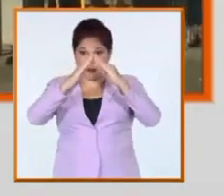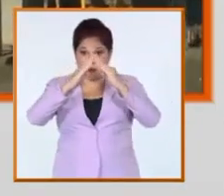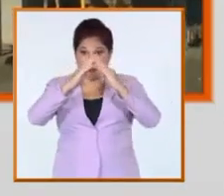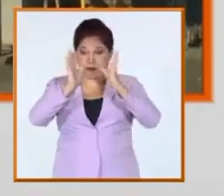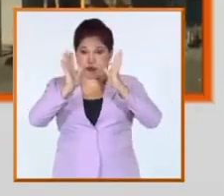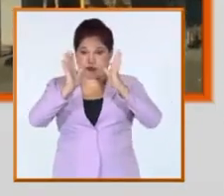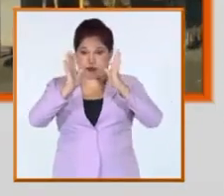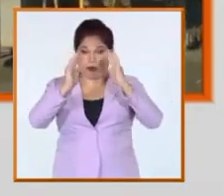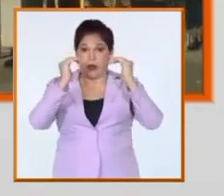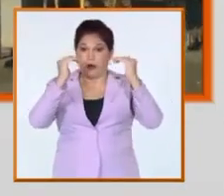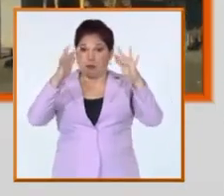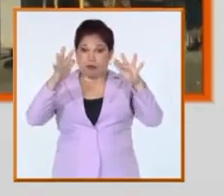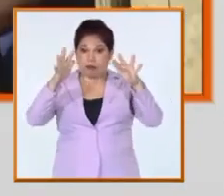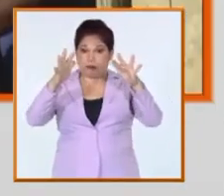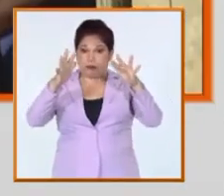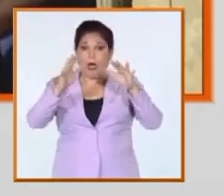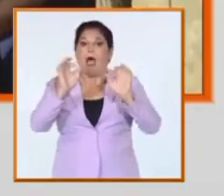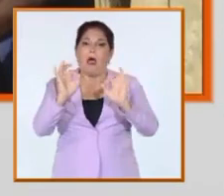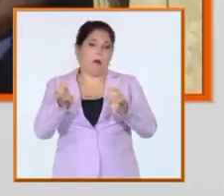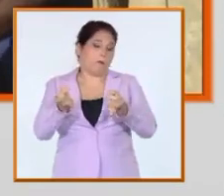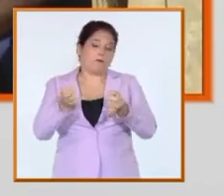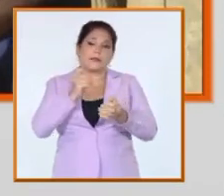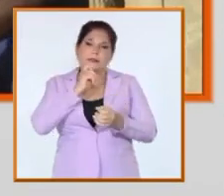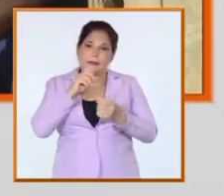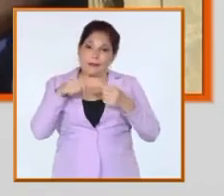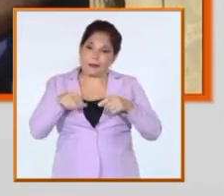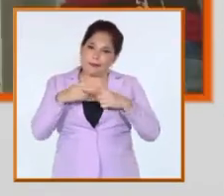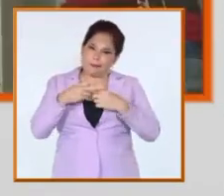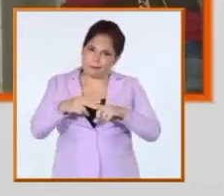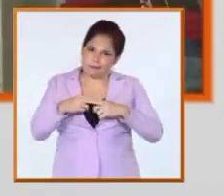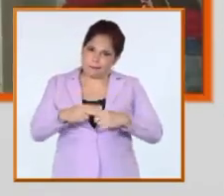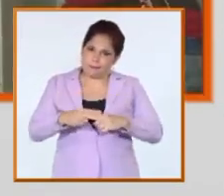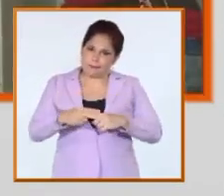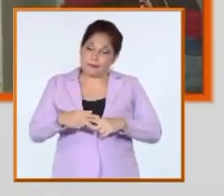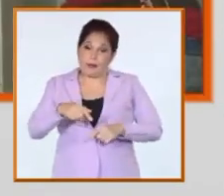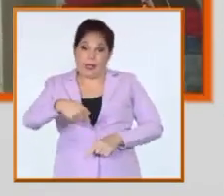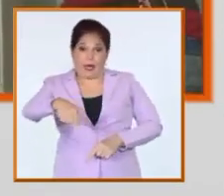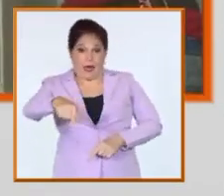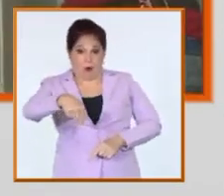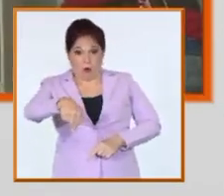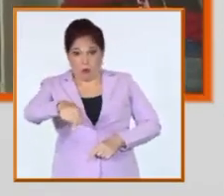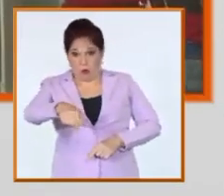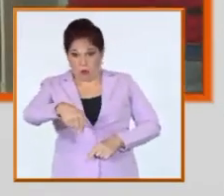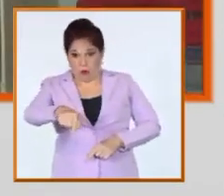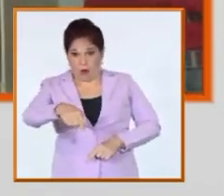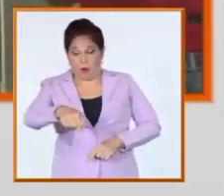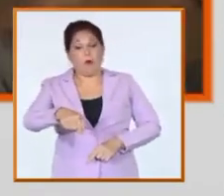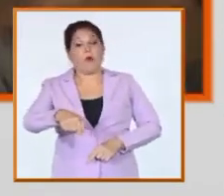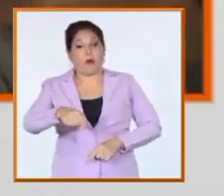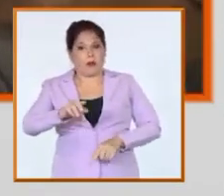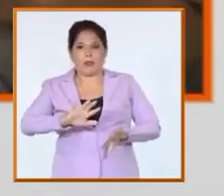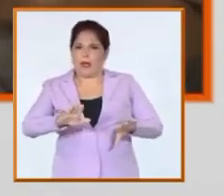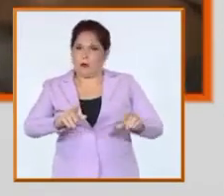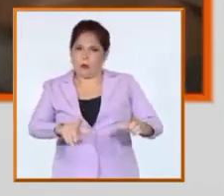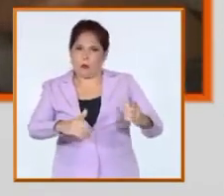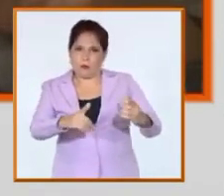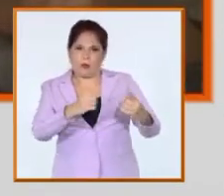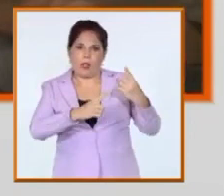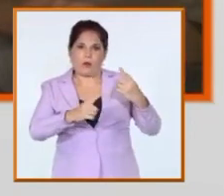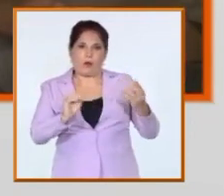le dio una prioridad a esta provincia algunos están muy próximos a cumplir y van a buen ritmo